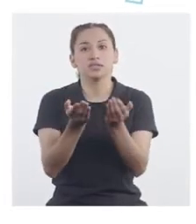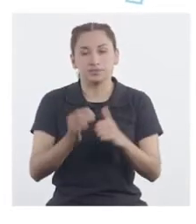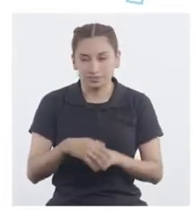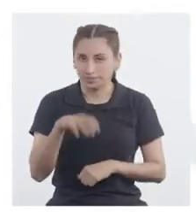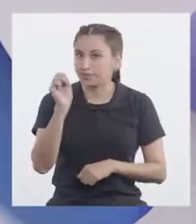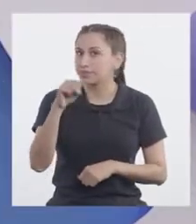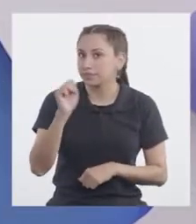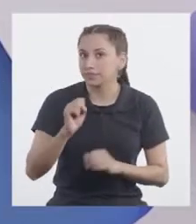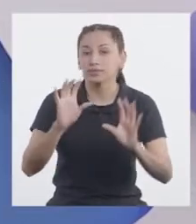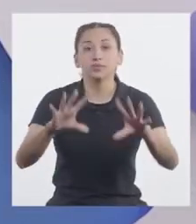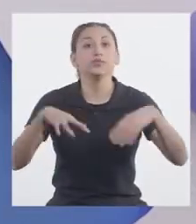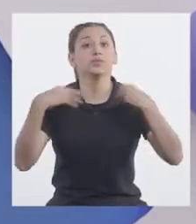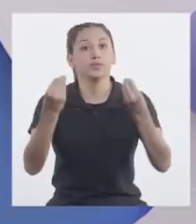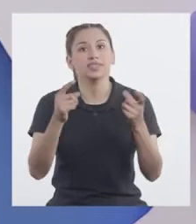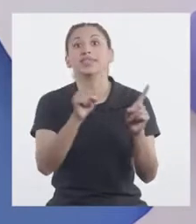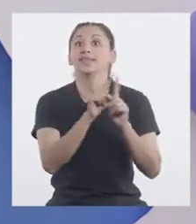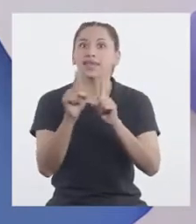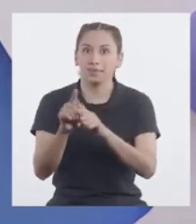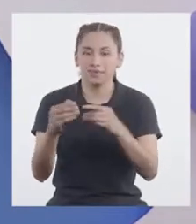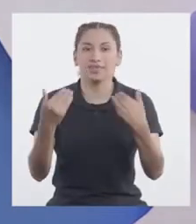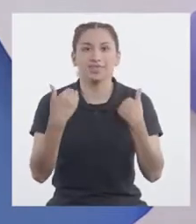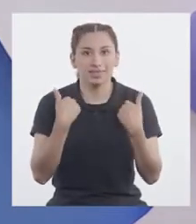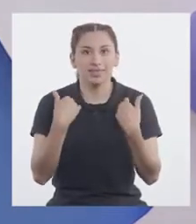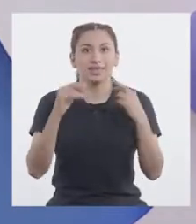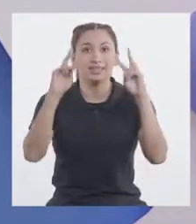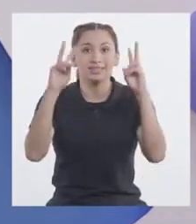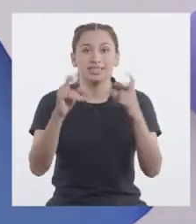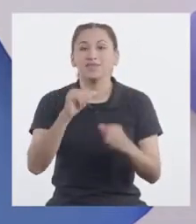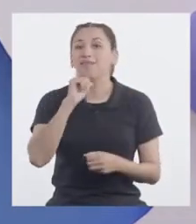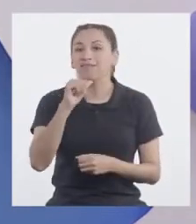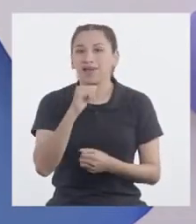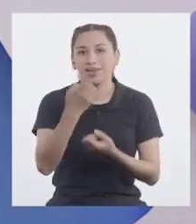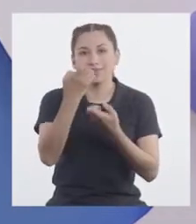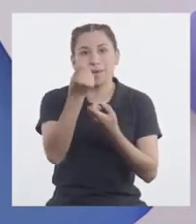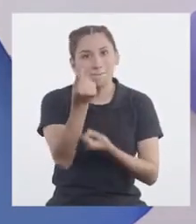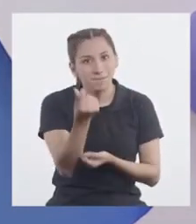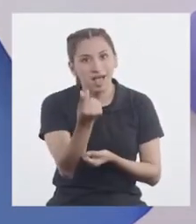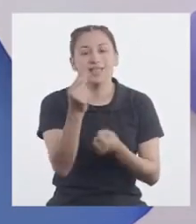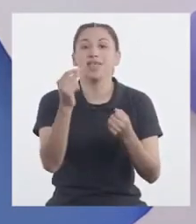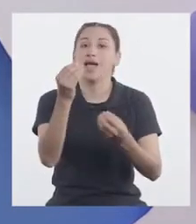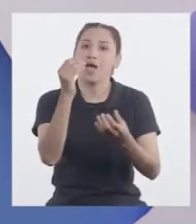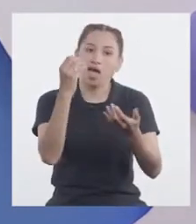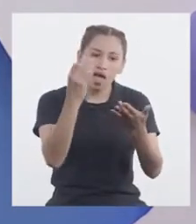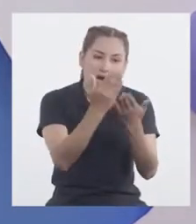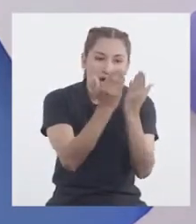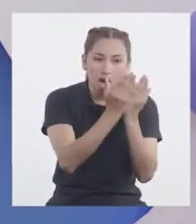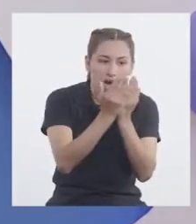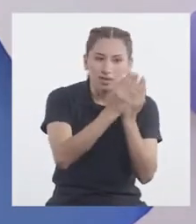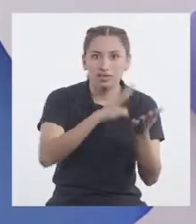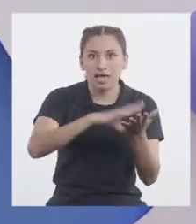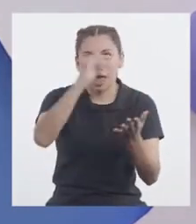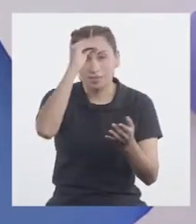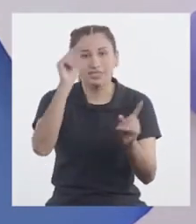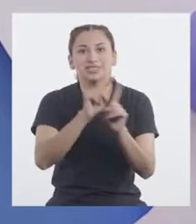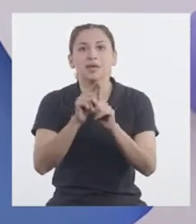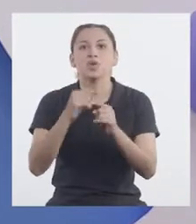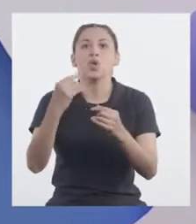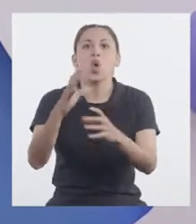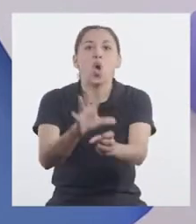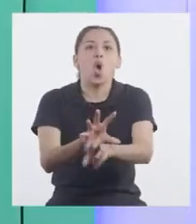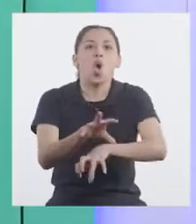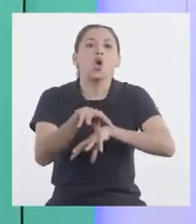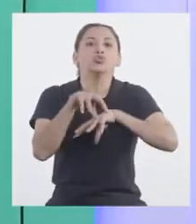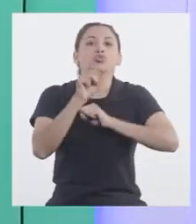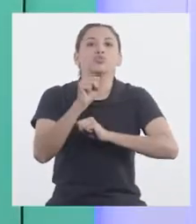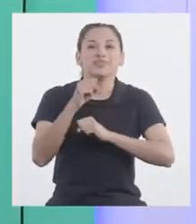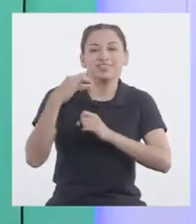balanceada. Exacto, porque también tiene que ver con los recursos económicos, la educación y los hábitos y costumbres de las